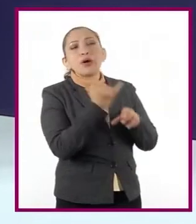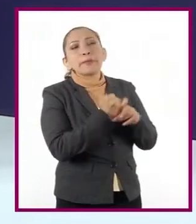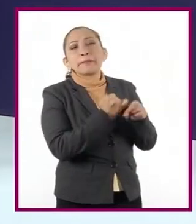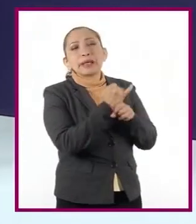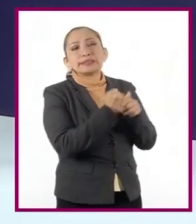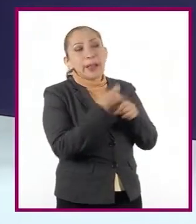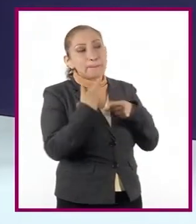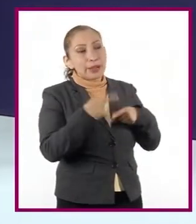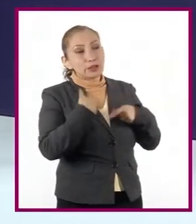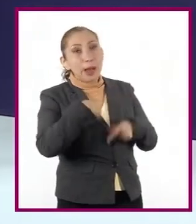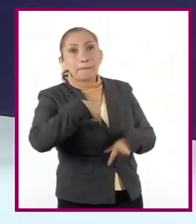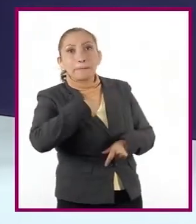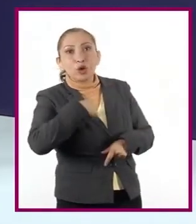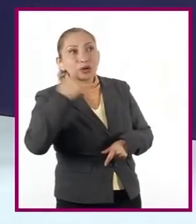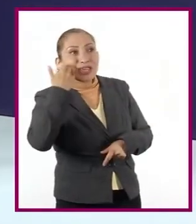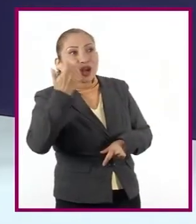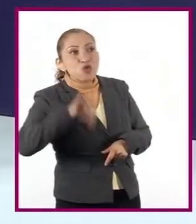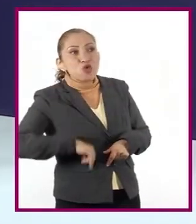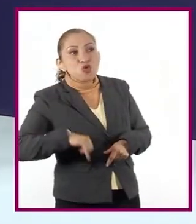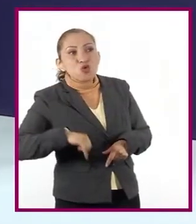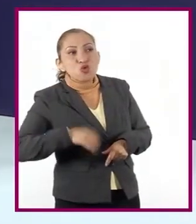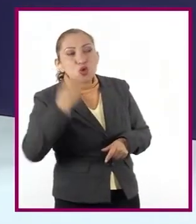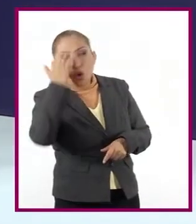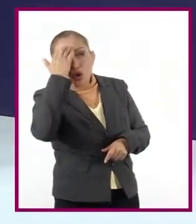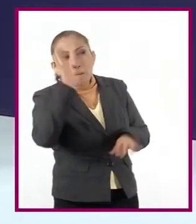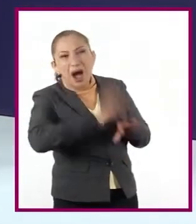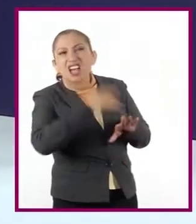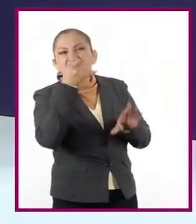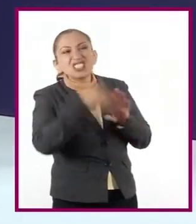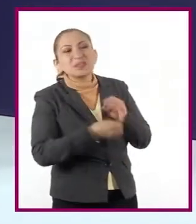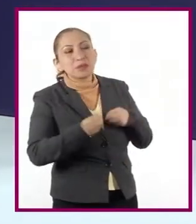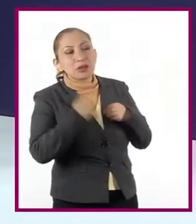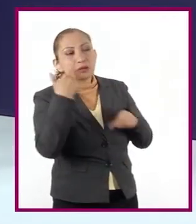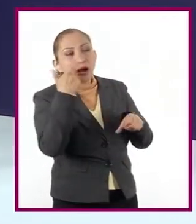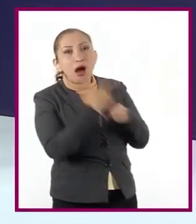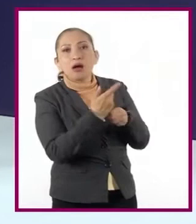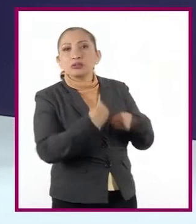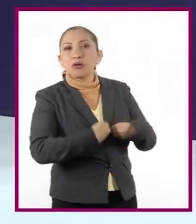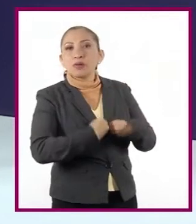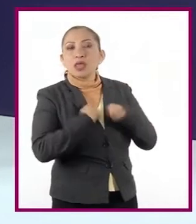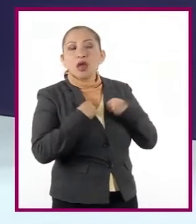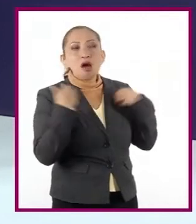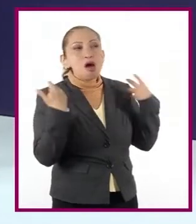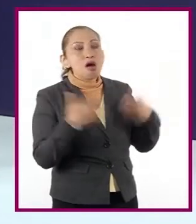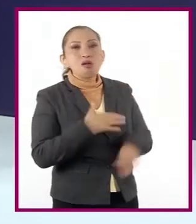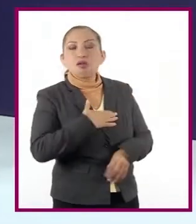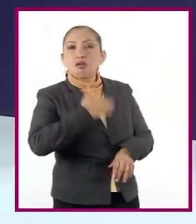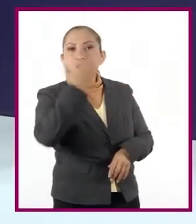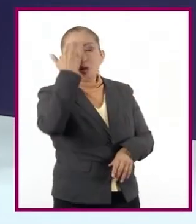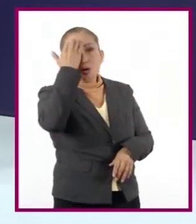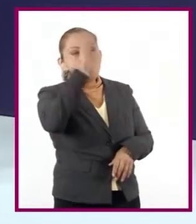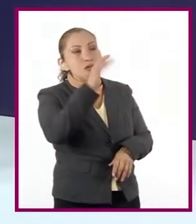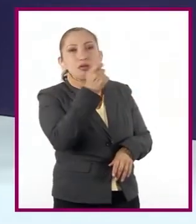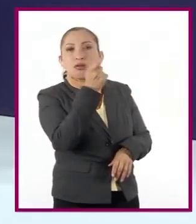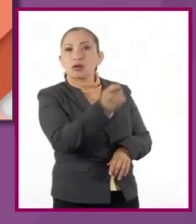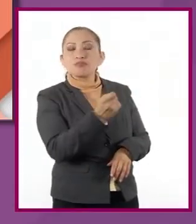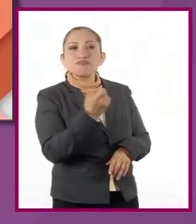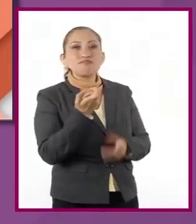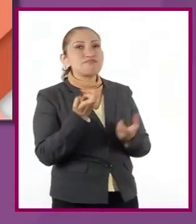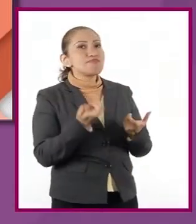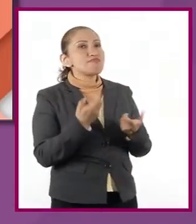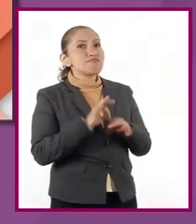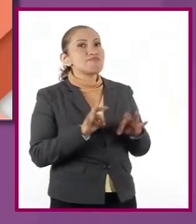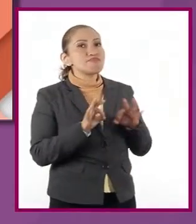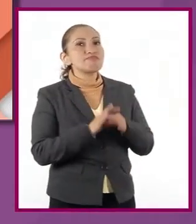la gente que me interesa conocer más a fondo, descubro cosas de sus vidas que ni siquiera me había imaginado.